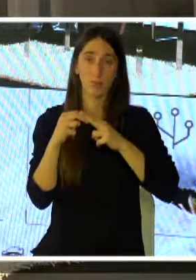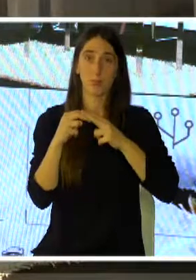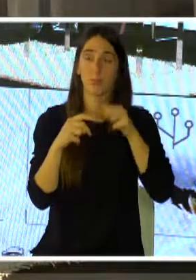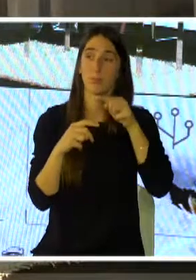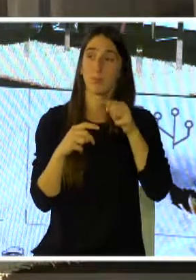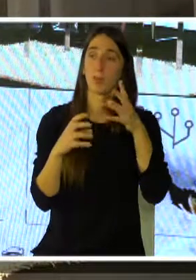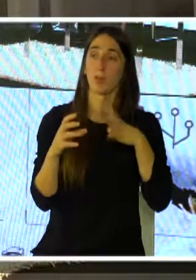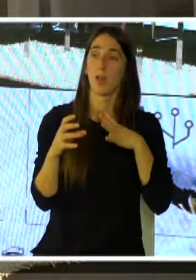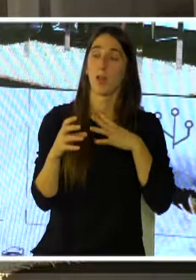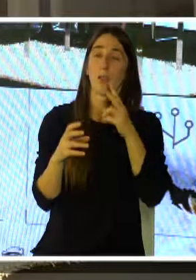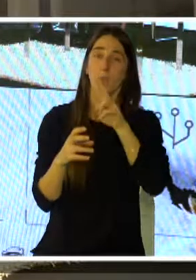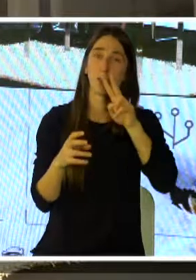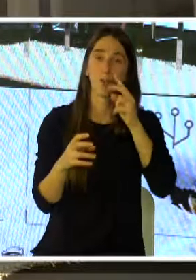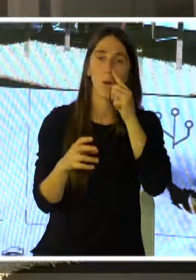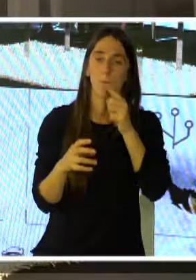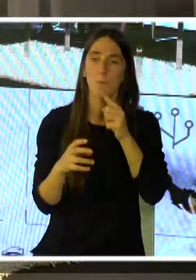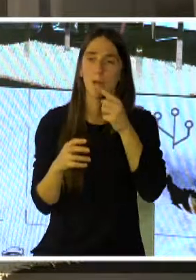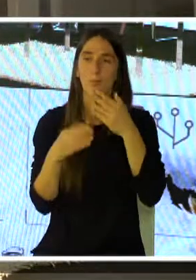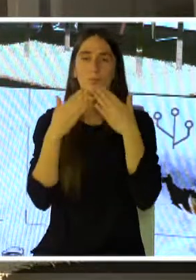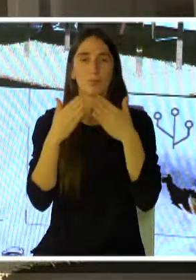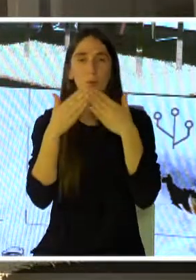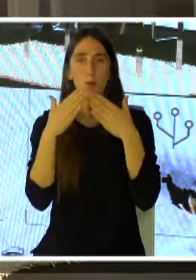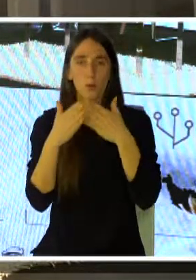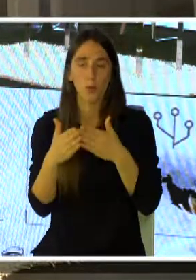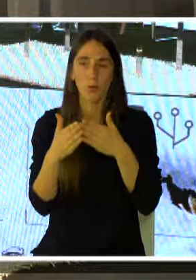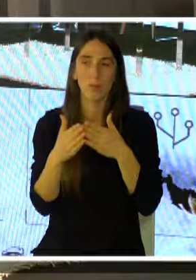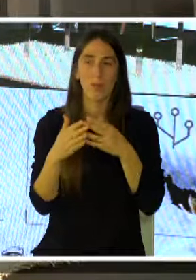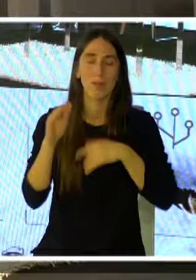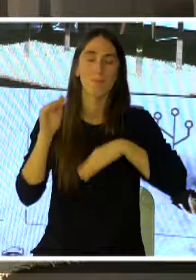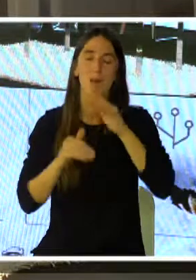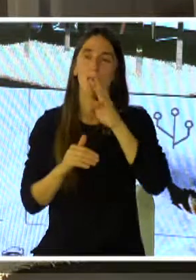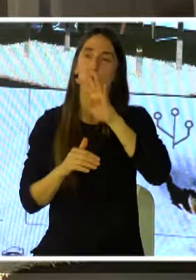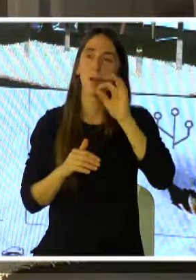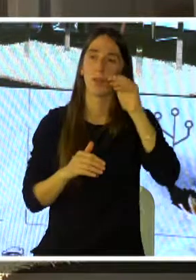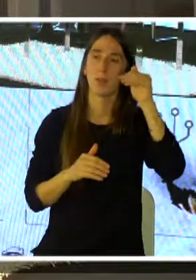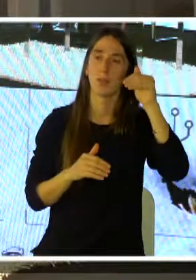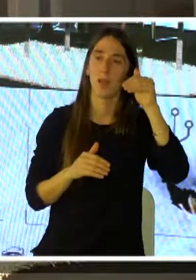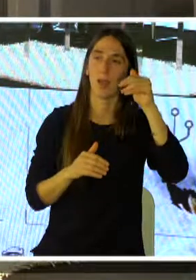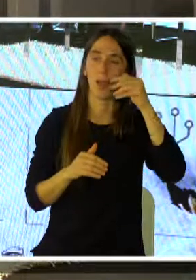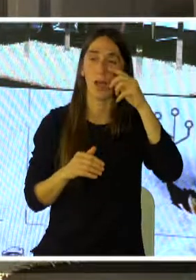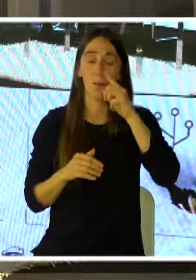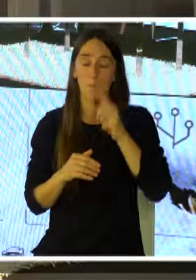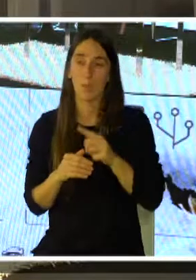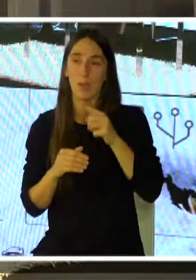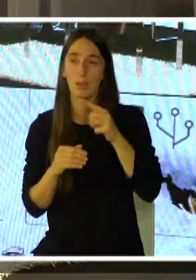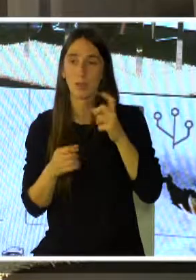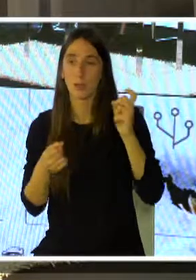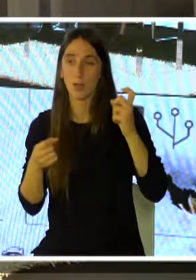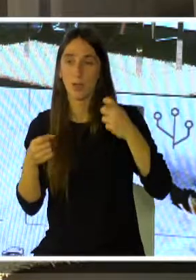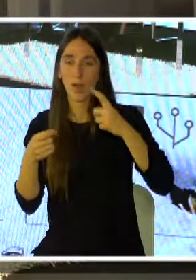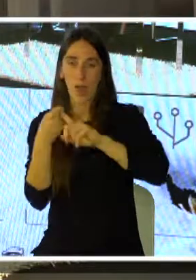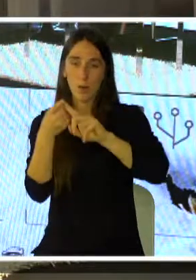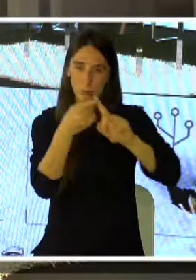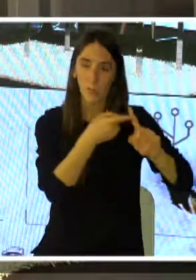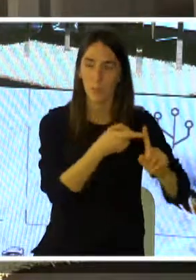hoy tenemos 22.000 consultas que se realizaron y más de 40.000 convenios que se realizaron. No